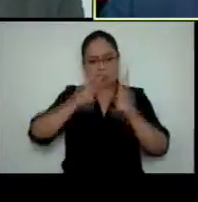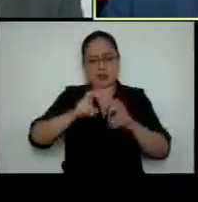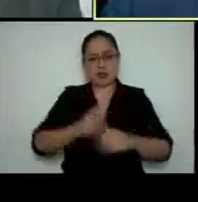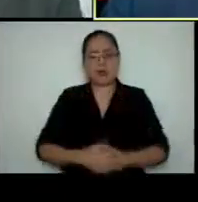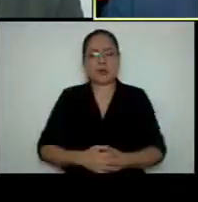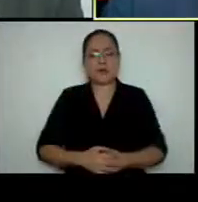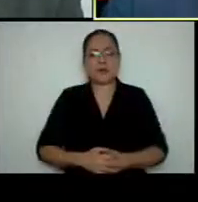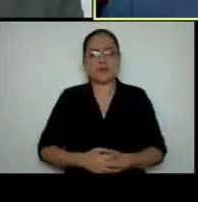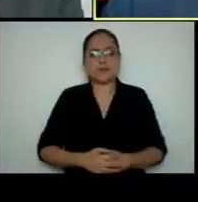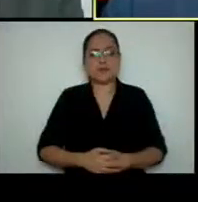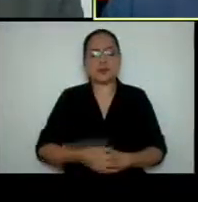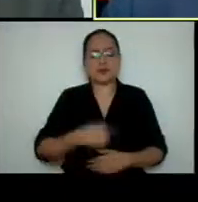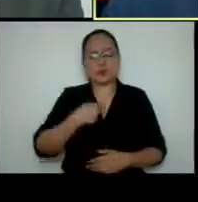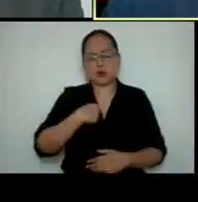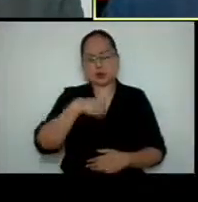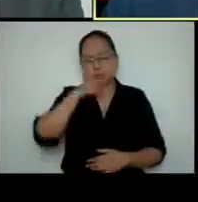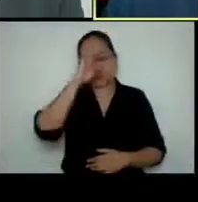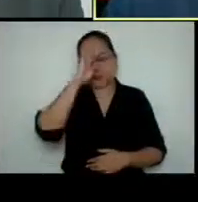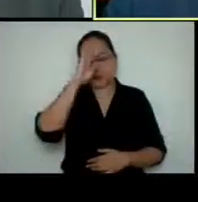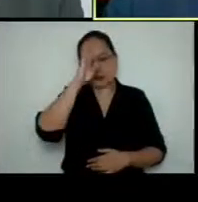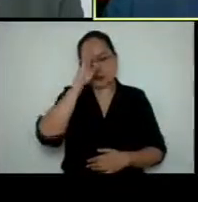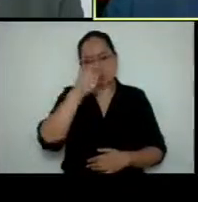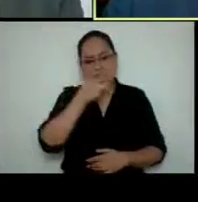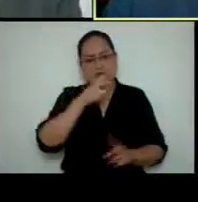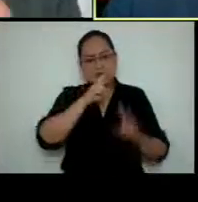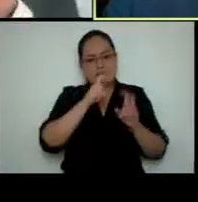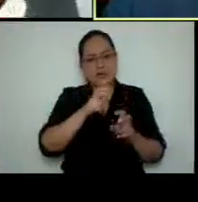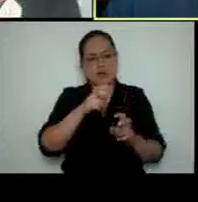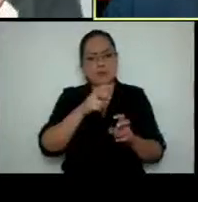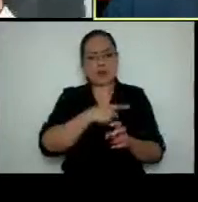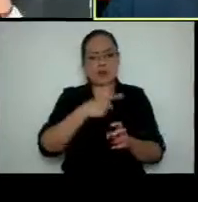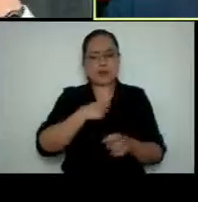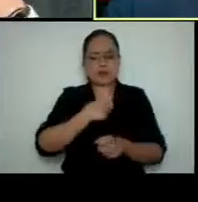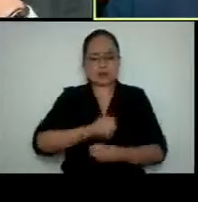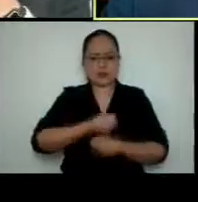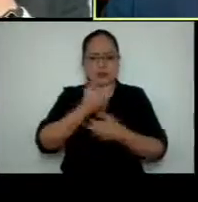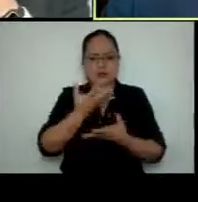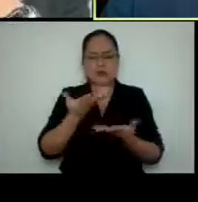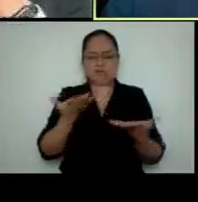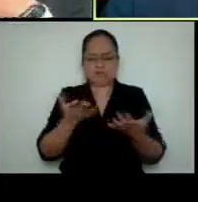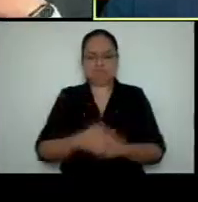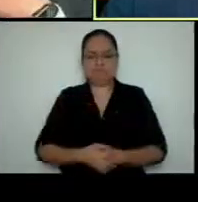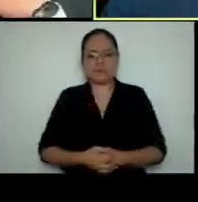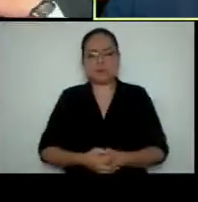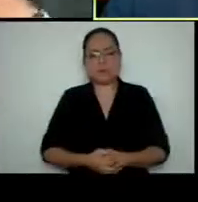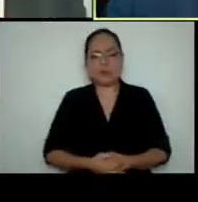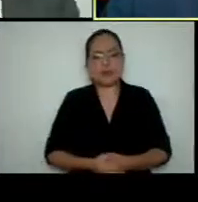tengo que posicionarme en el sentido siguiente.